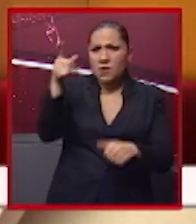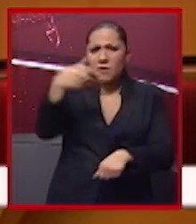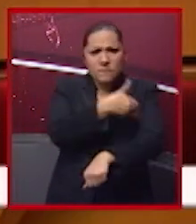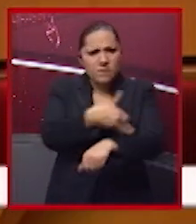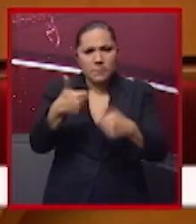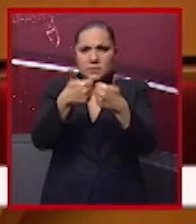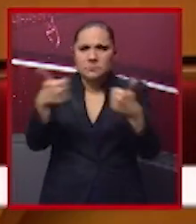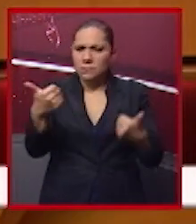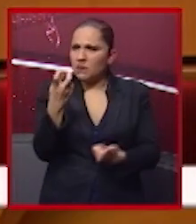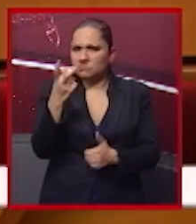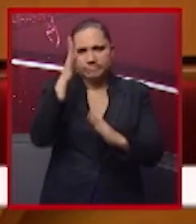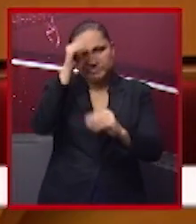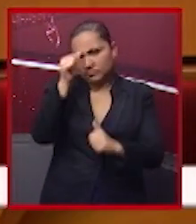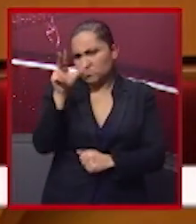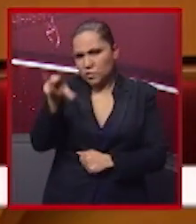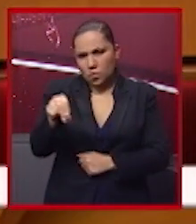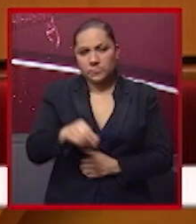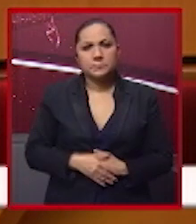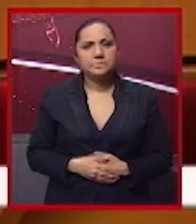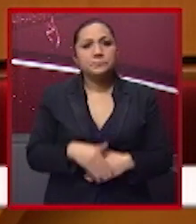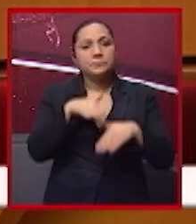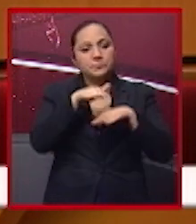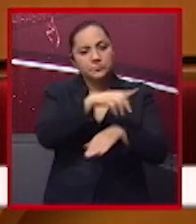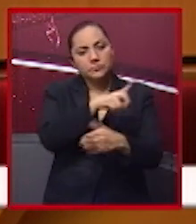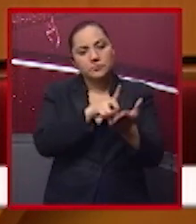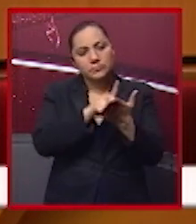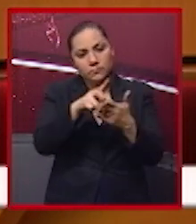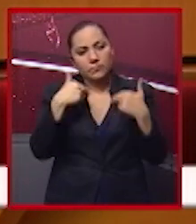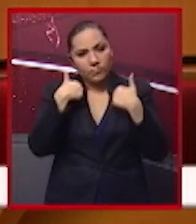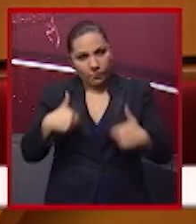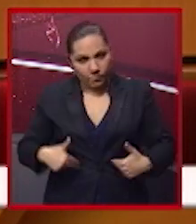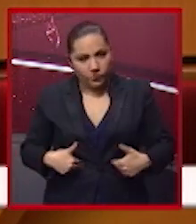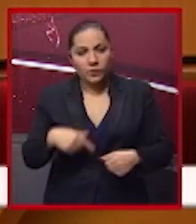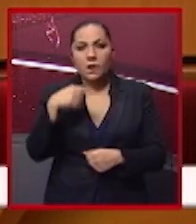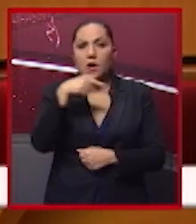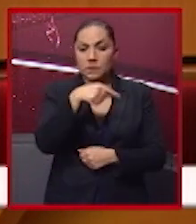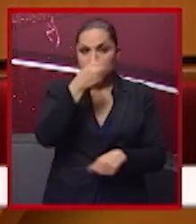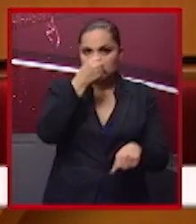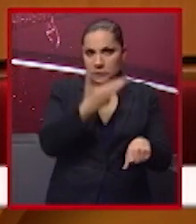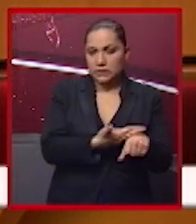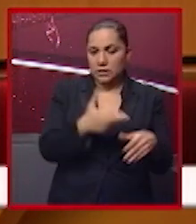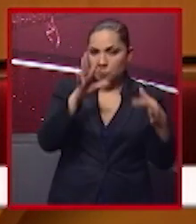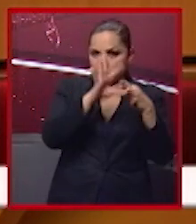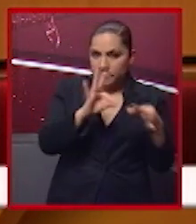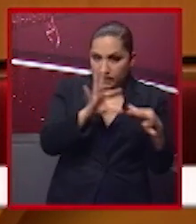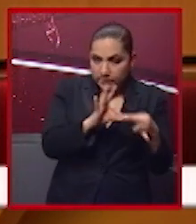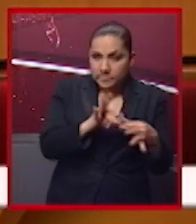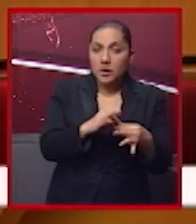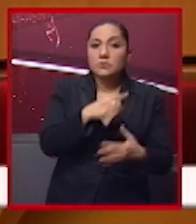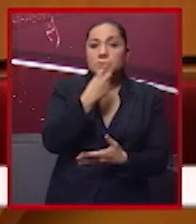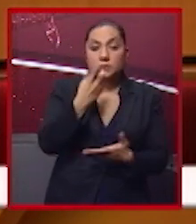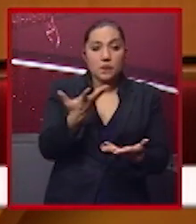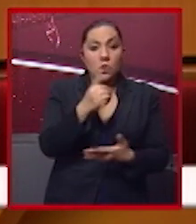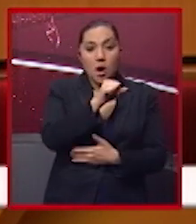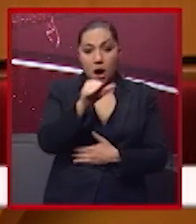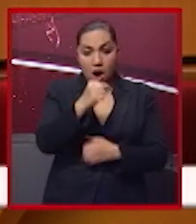Sobre la política de derechos humanos del gobierno federal, el secretario celebró que desde 2011 se ha aprobado